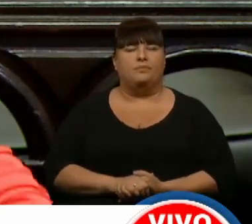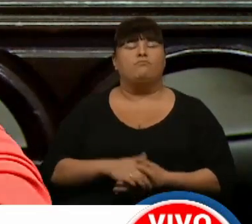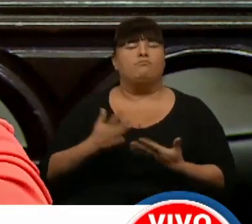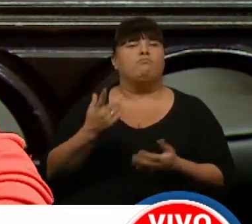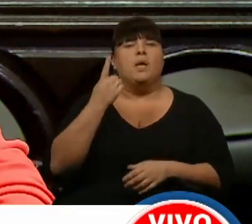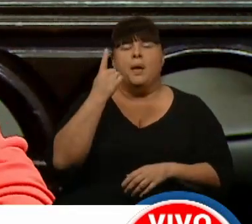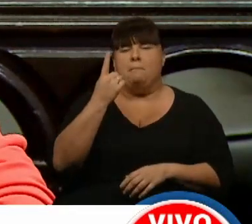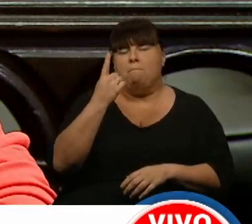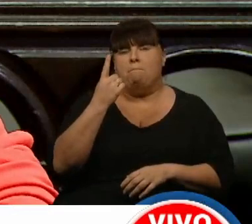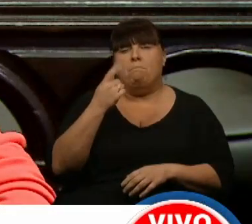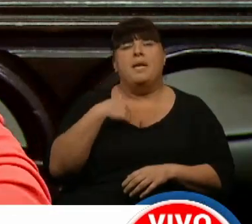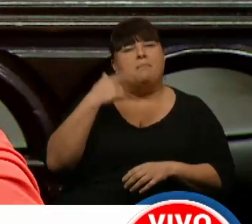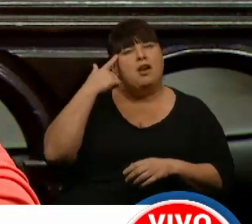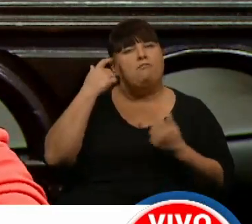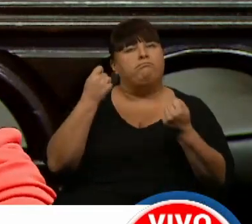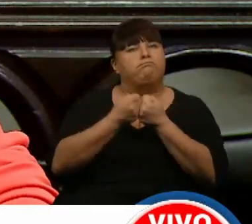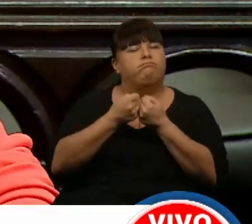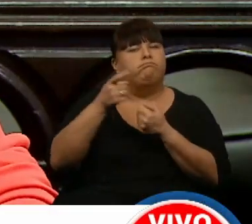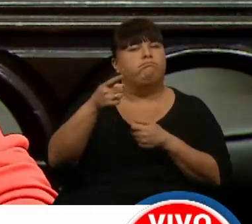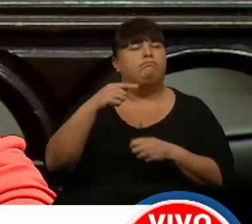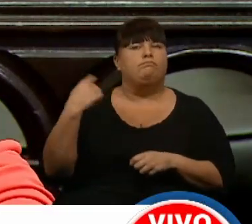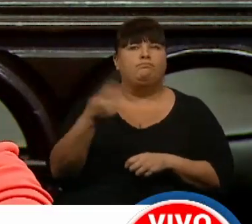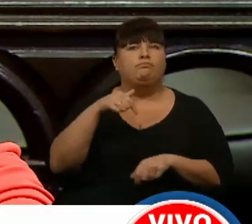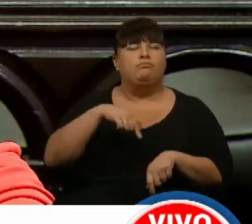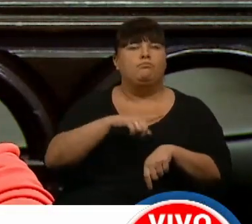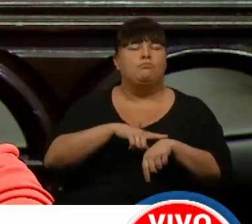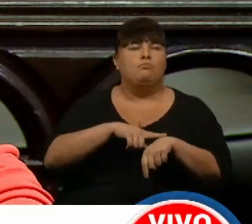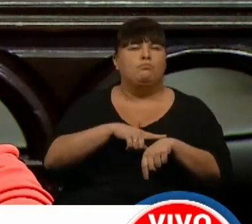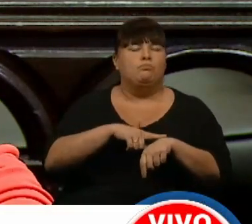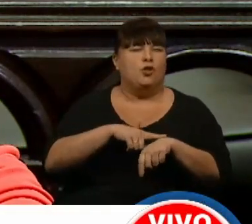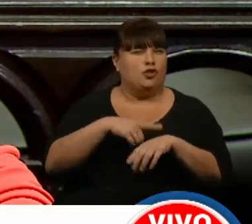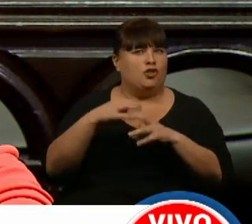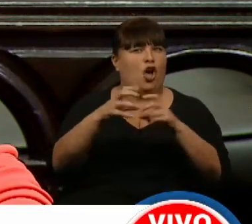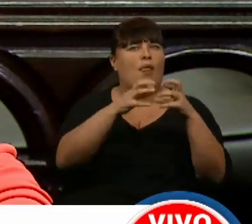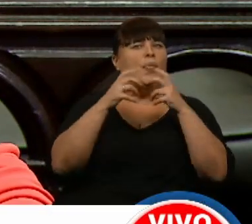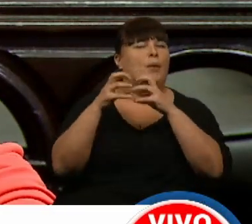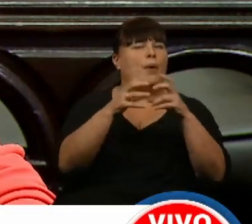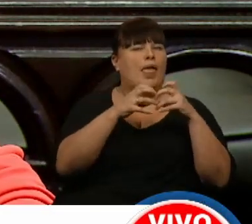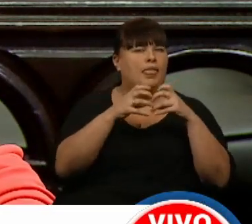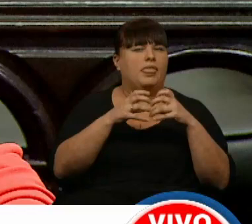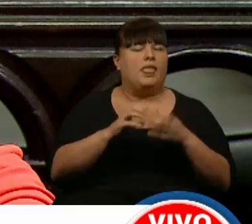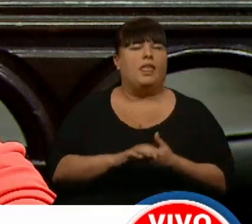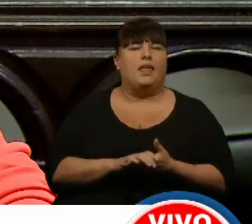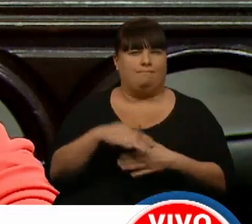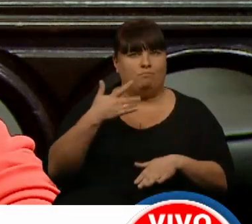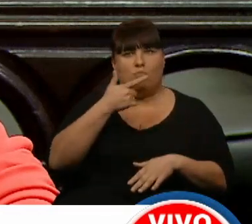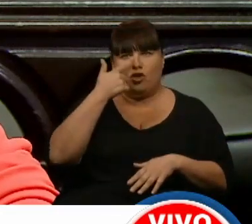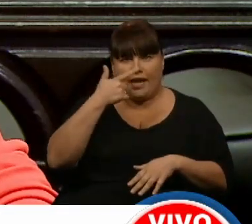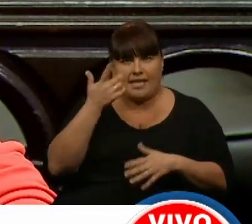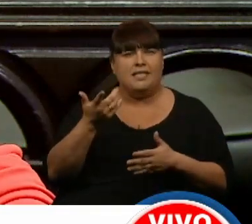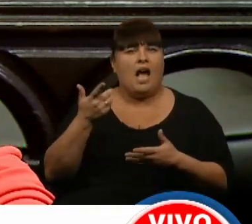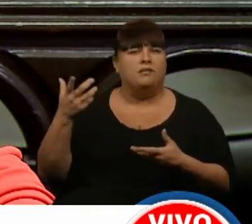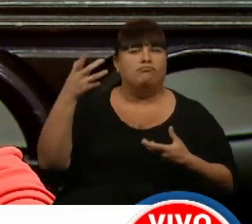Bueno, en primer lugar quiero coincidir en que estamos frente a un debate interesante donde